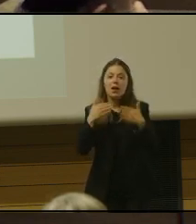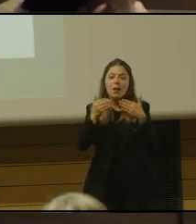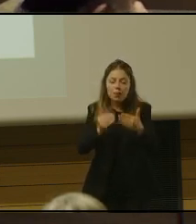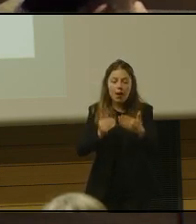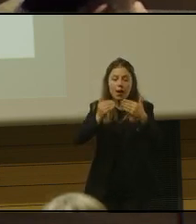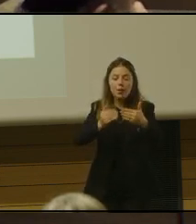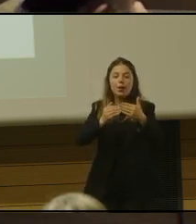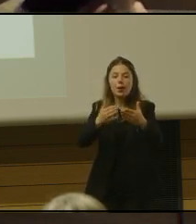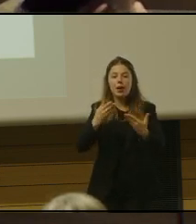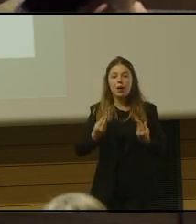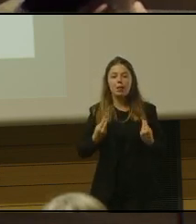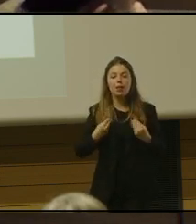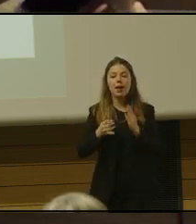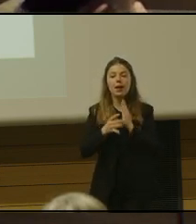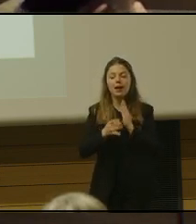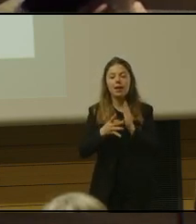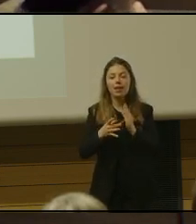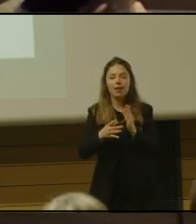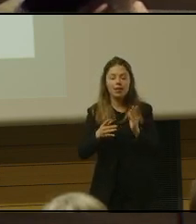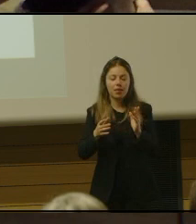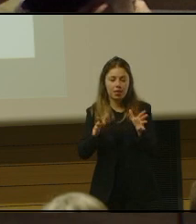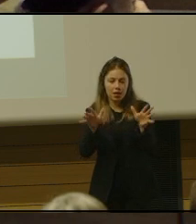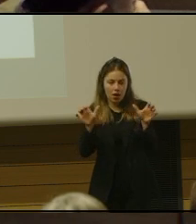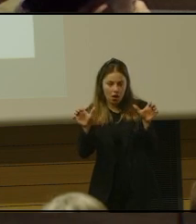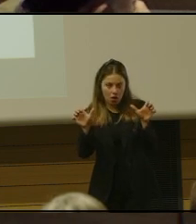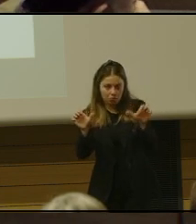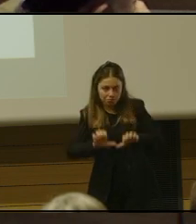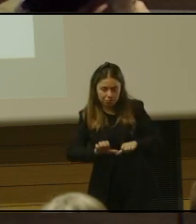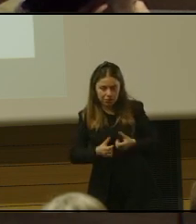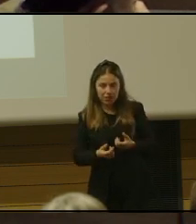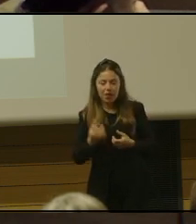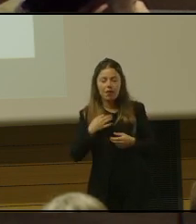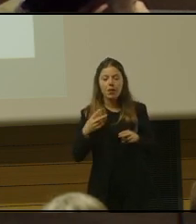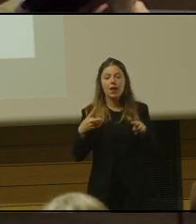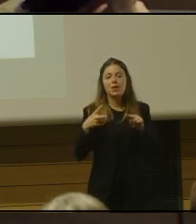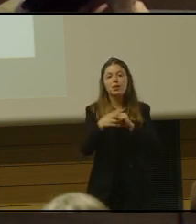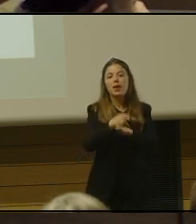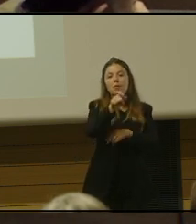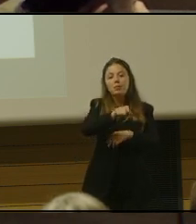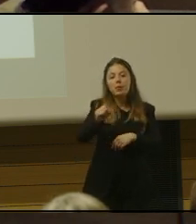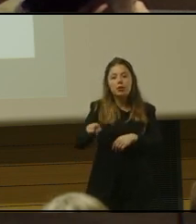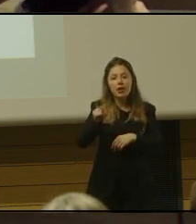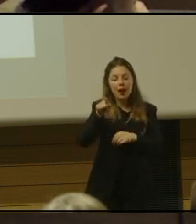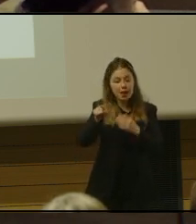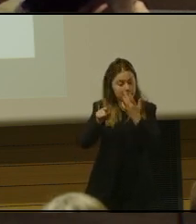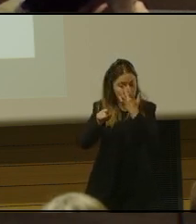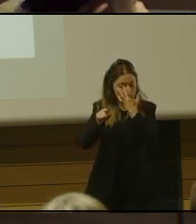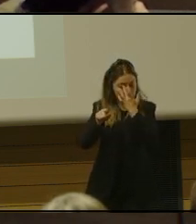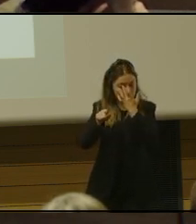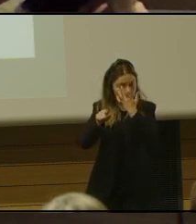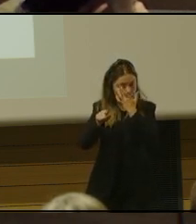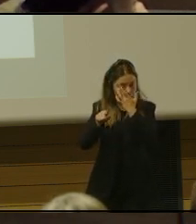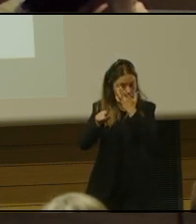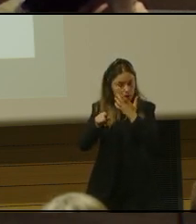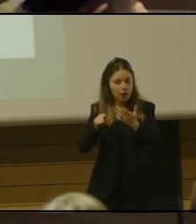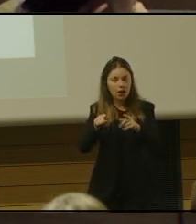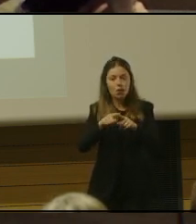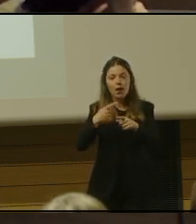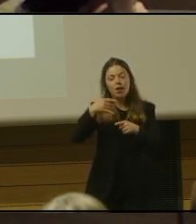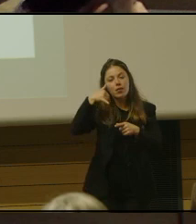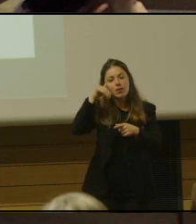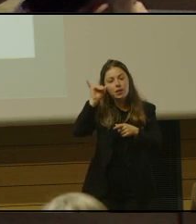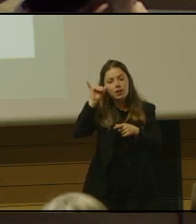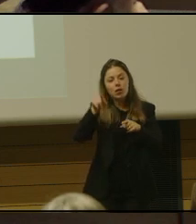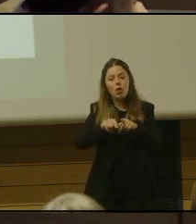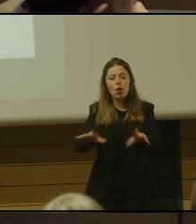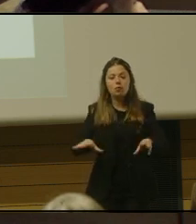prolongarles una vida en una calidad pésima, sino lo que debería evitar es que esas personas bueno, pues entren dentro de ese factor de riesgo